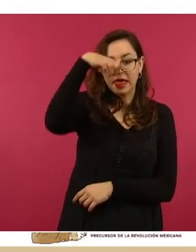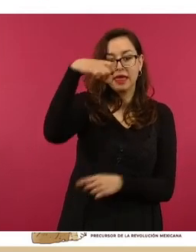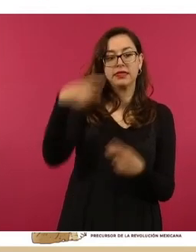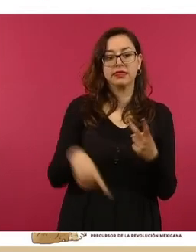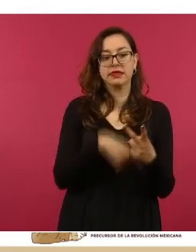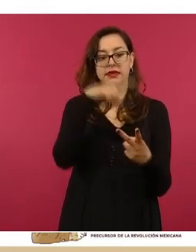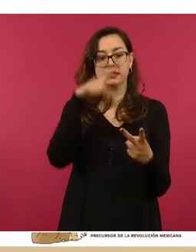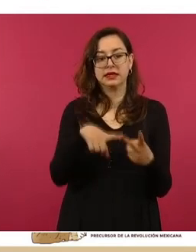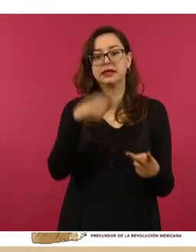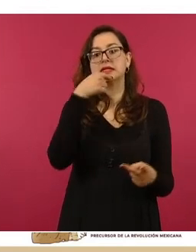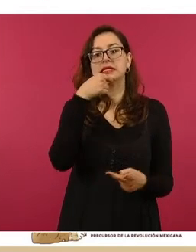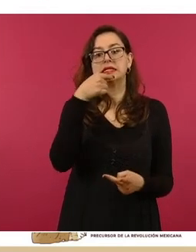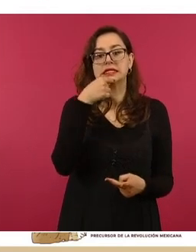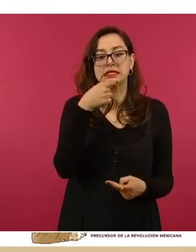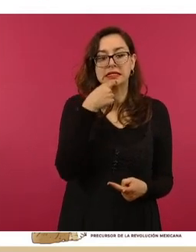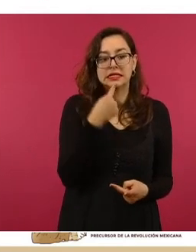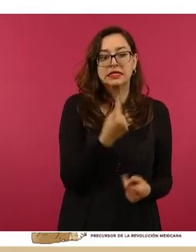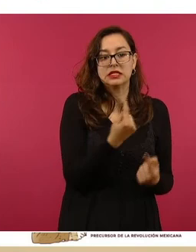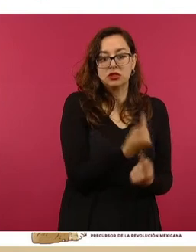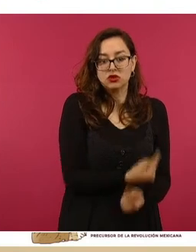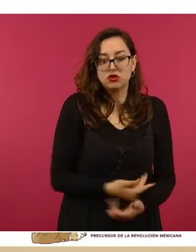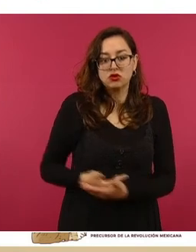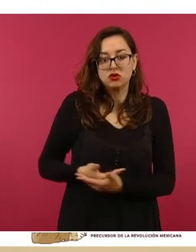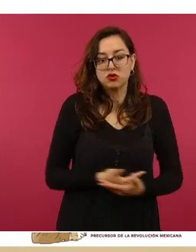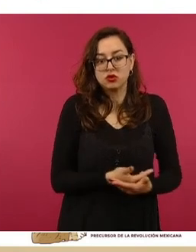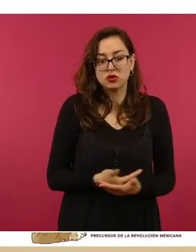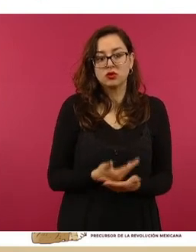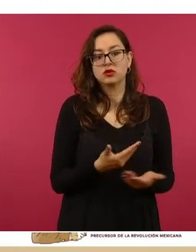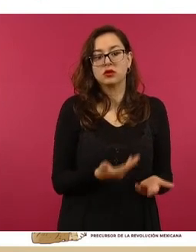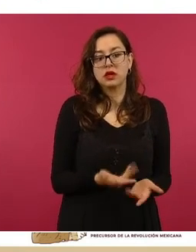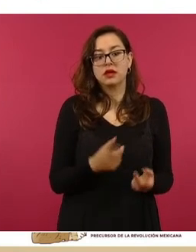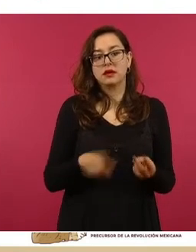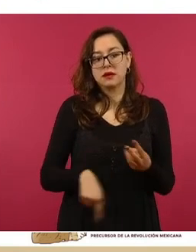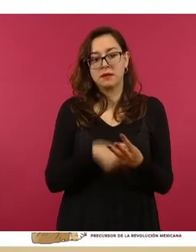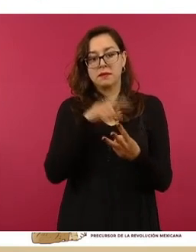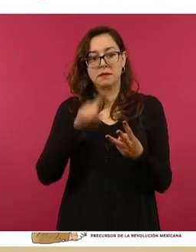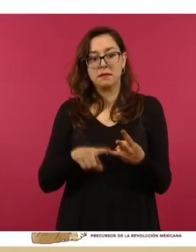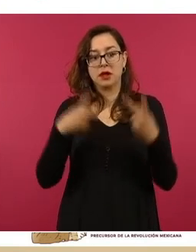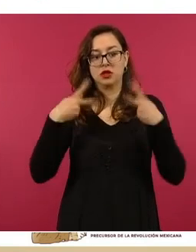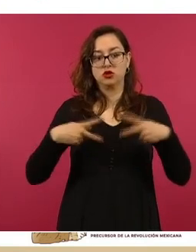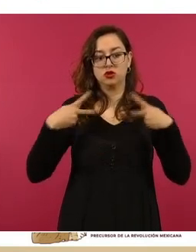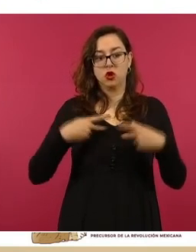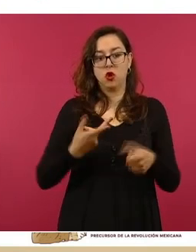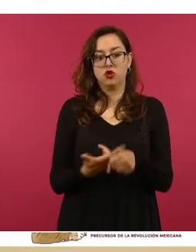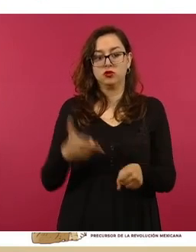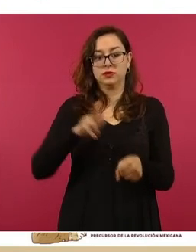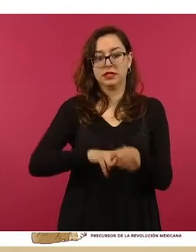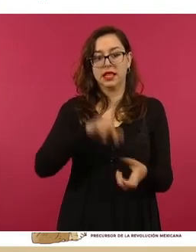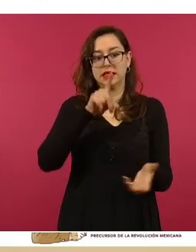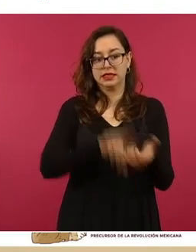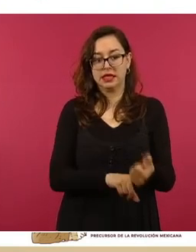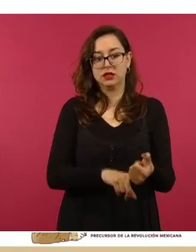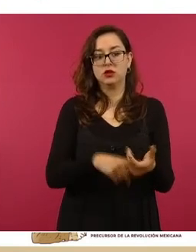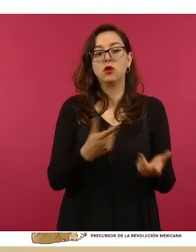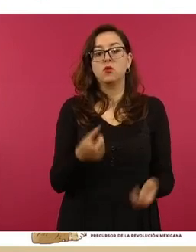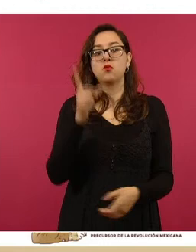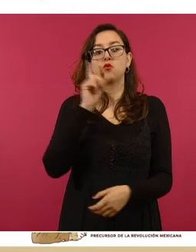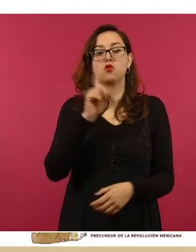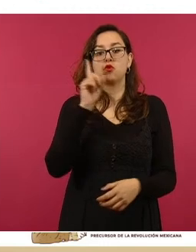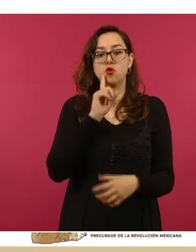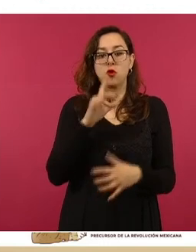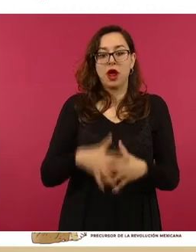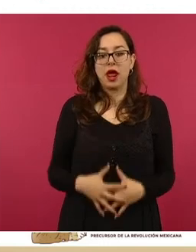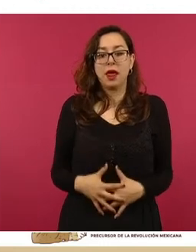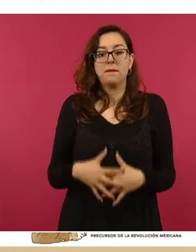y niños de 6 a 59 meses, menos de 5 años, personal de salud, mujeres embarazadas y grupos